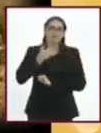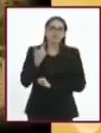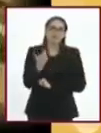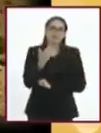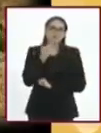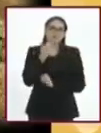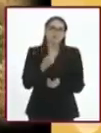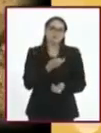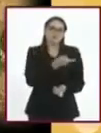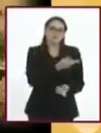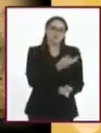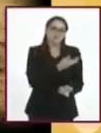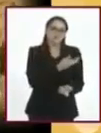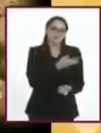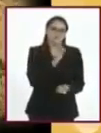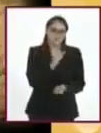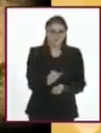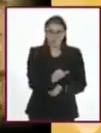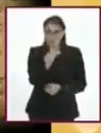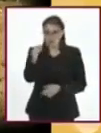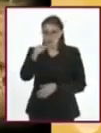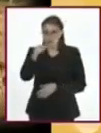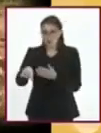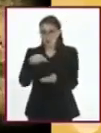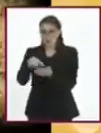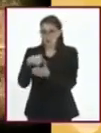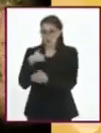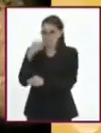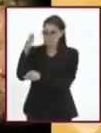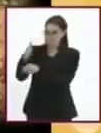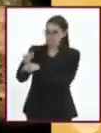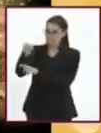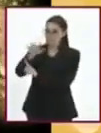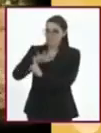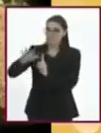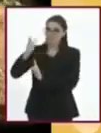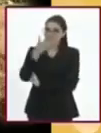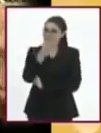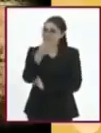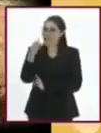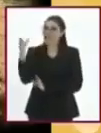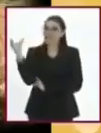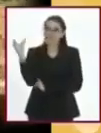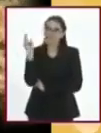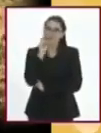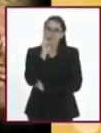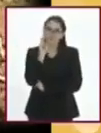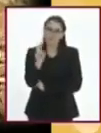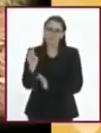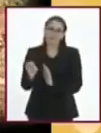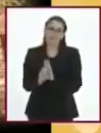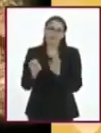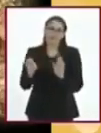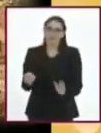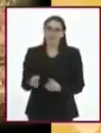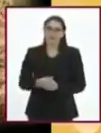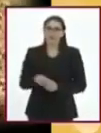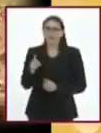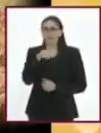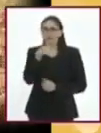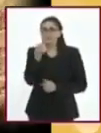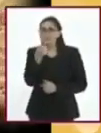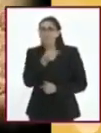parte también, si nosotros nos vamos a las zonas del campo mucho más por decir algo,